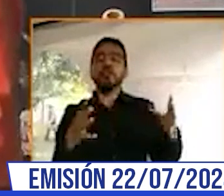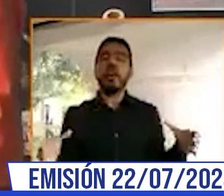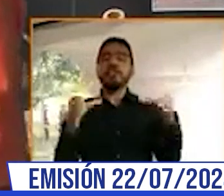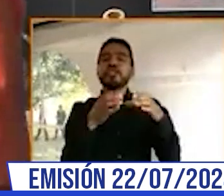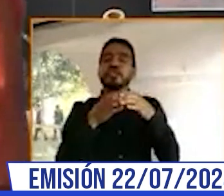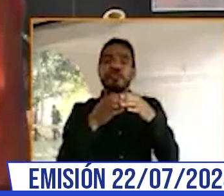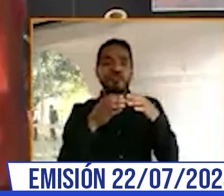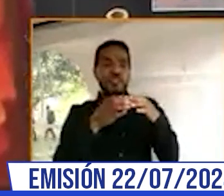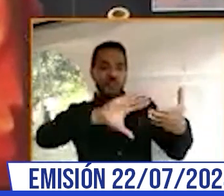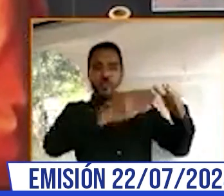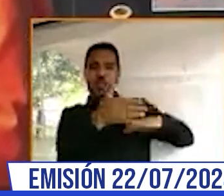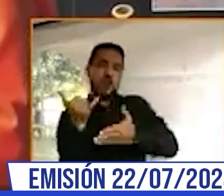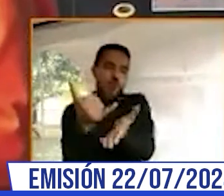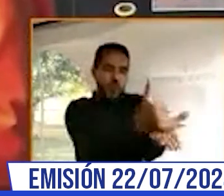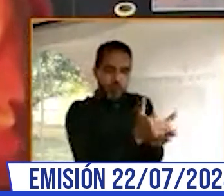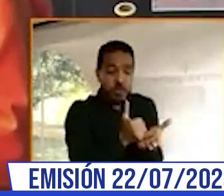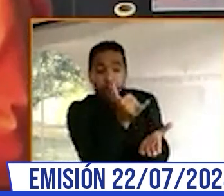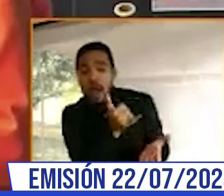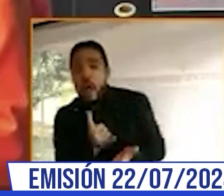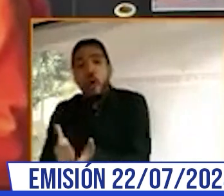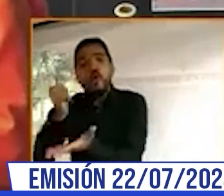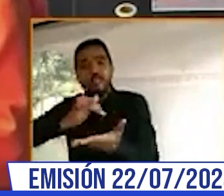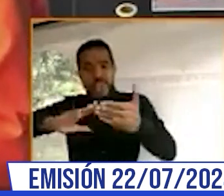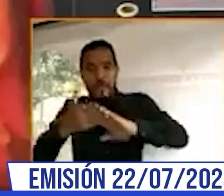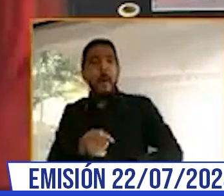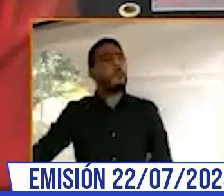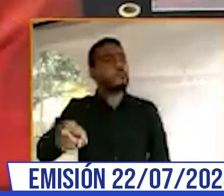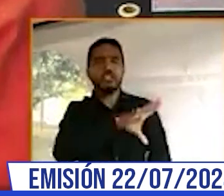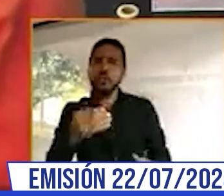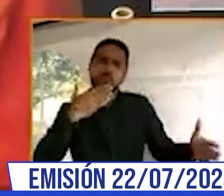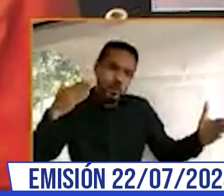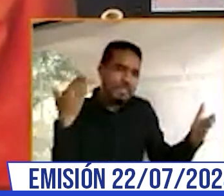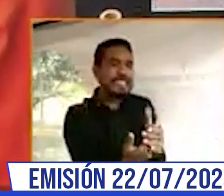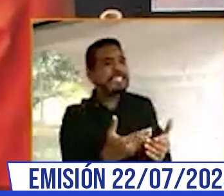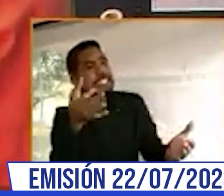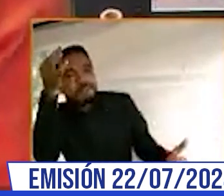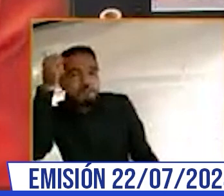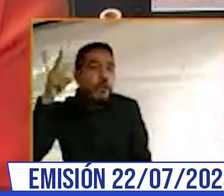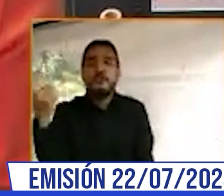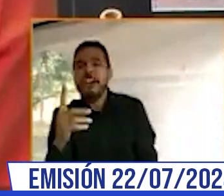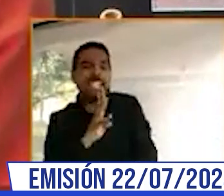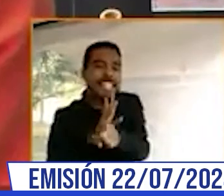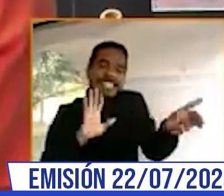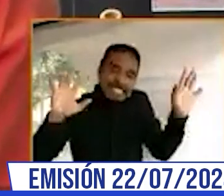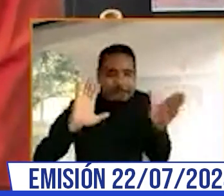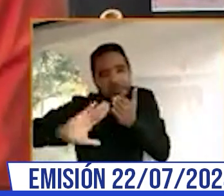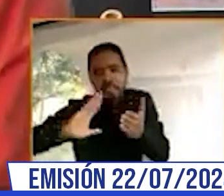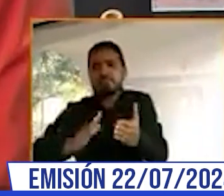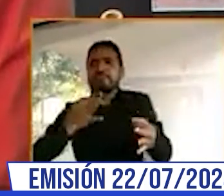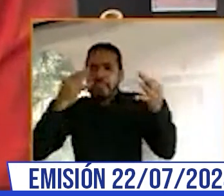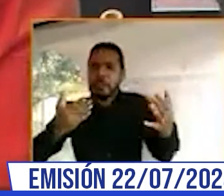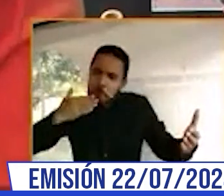las Juntas de Acción Comunal. Mil y mil gracias. Perdóneme si me falta alguien. Mil y mil gracias por estar